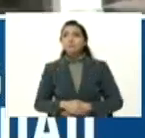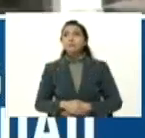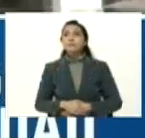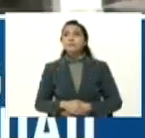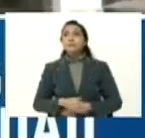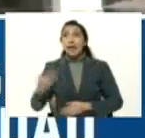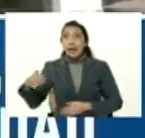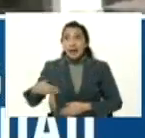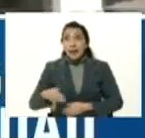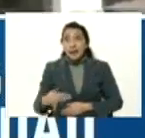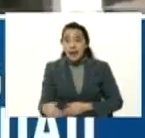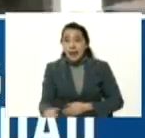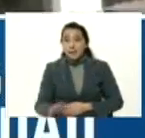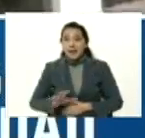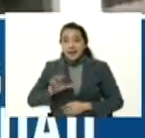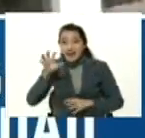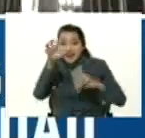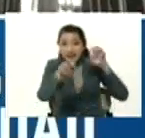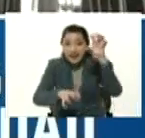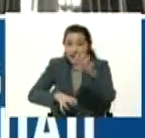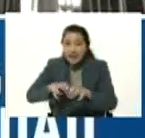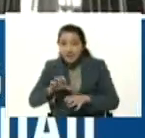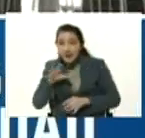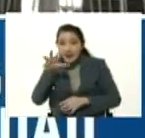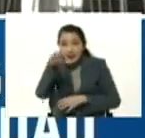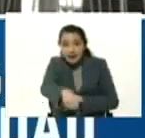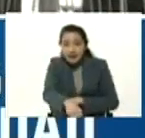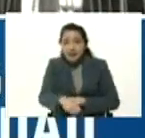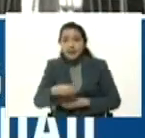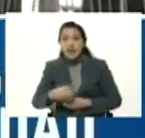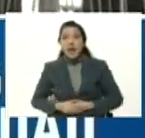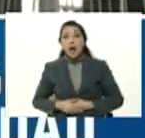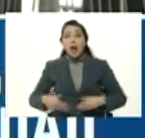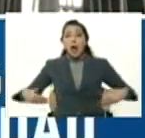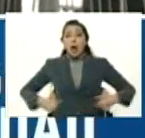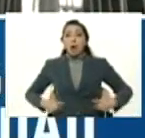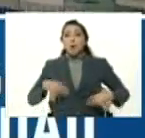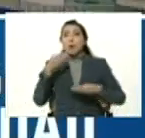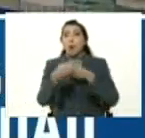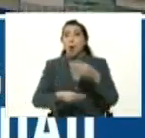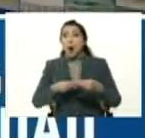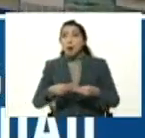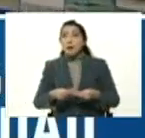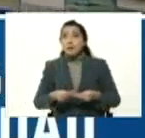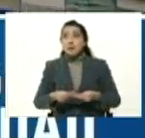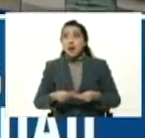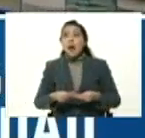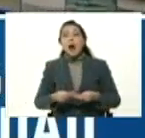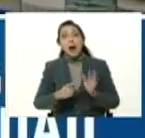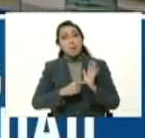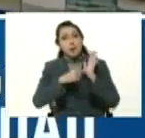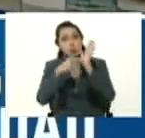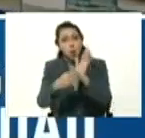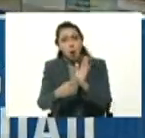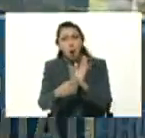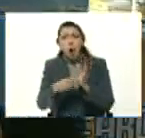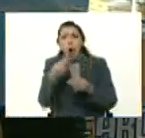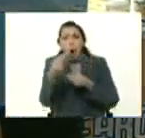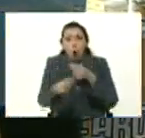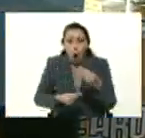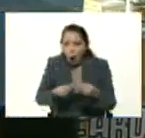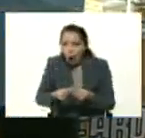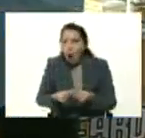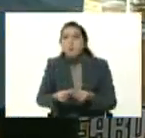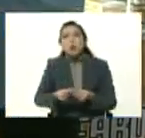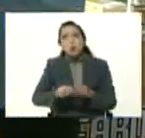especie invasiva, que estamos haciendo un esfuerzo para sacarlo, pero además para mostrar cómo se hace. La carne del